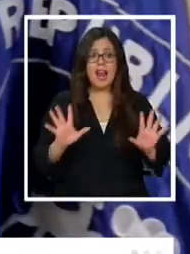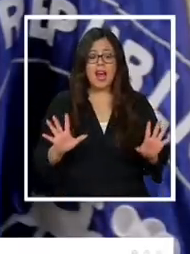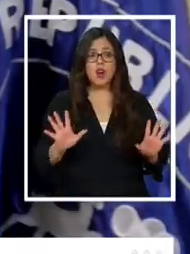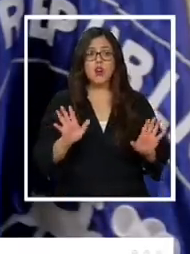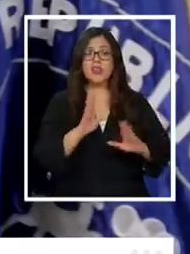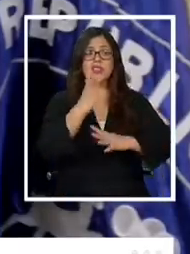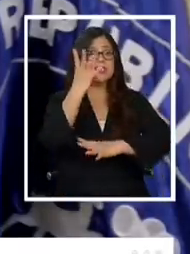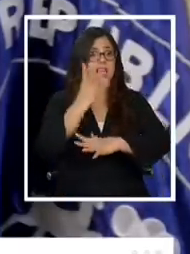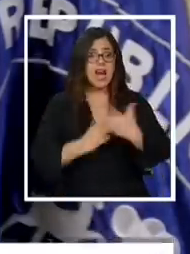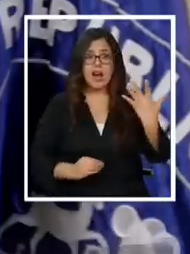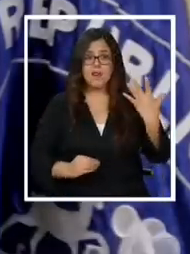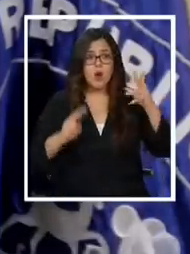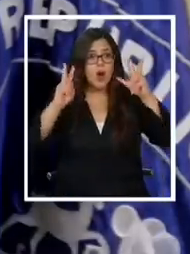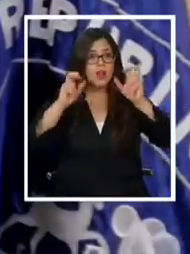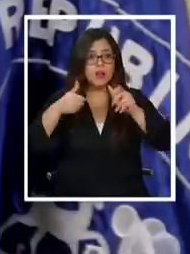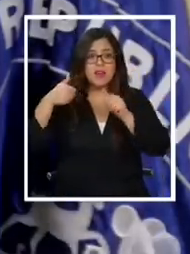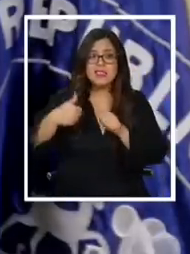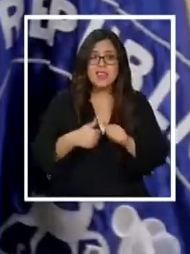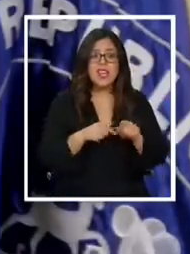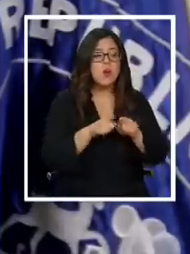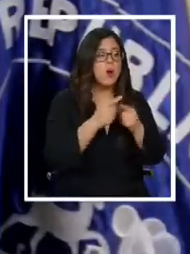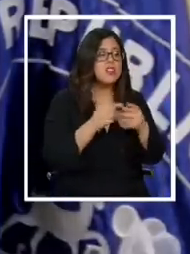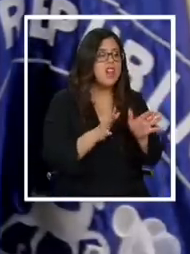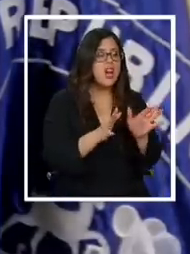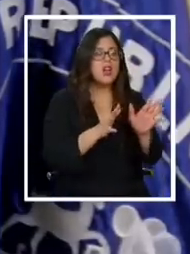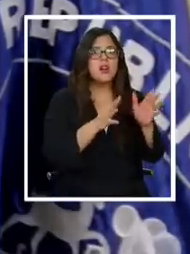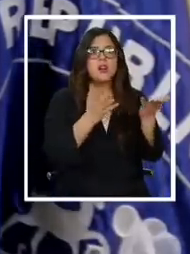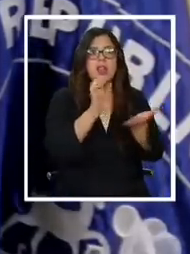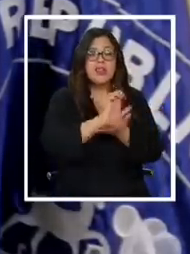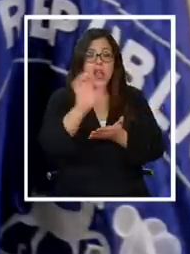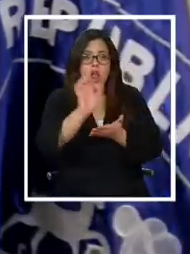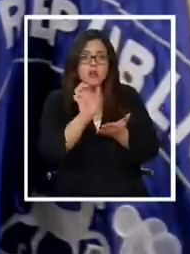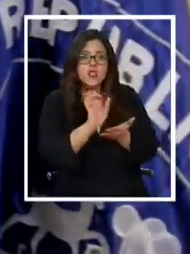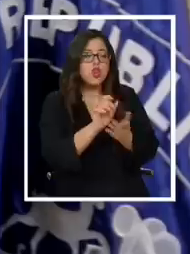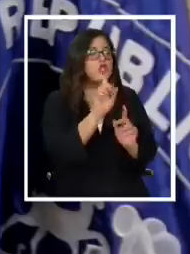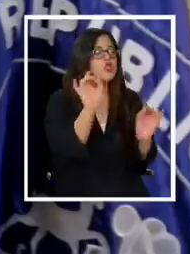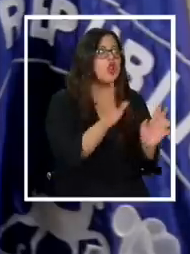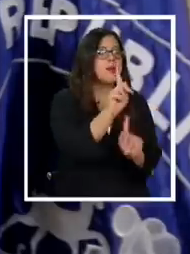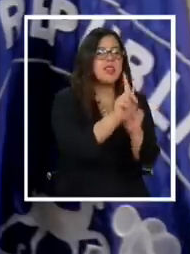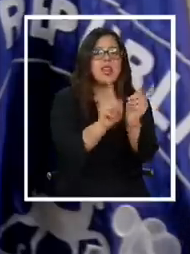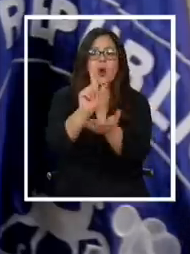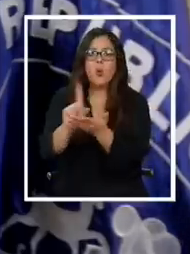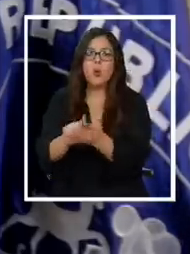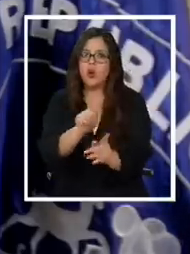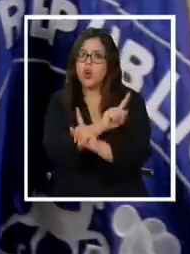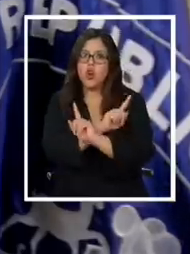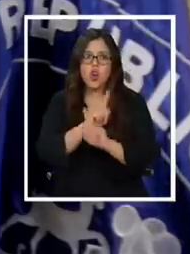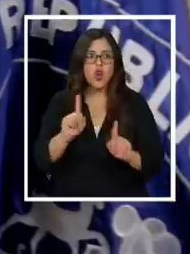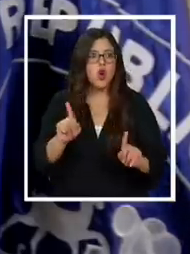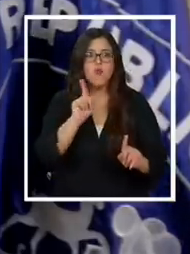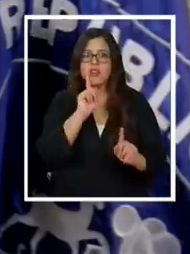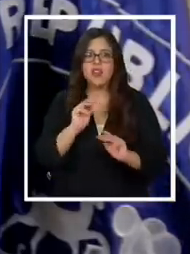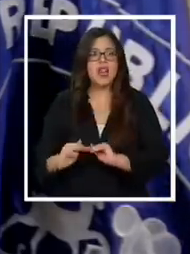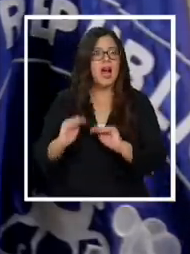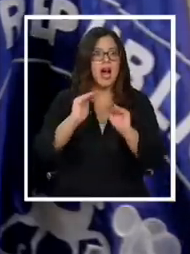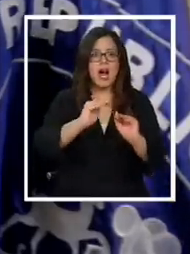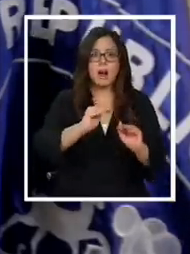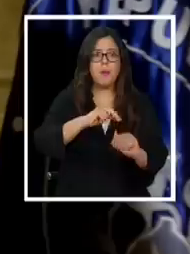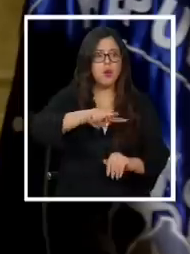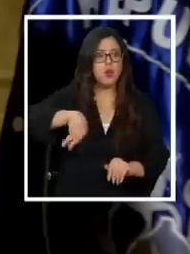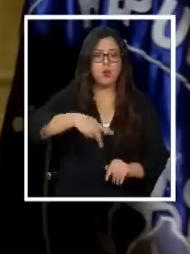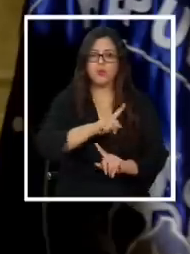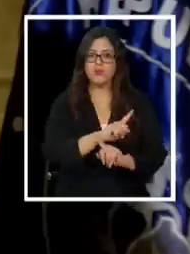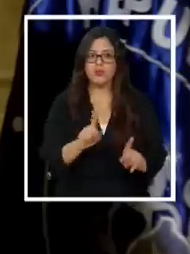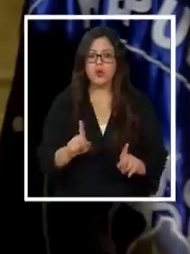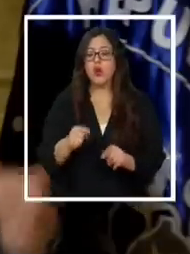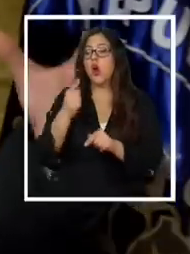la fiesta de seguir acotando los estados de excepción porque no va a contar con nuestro voto.